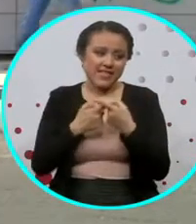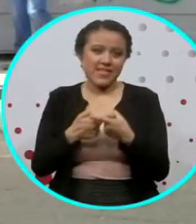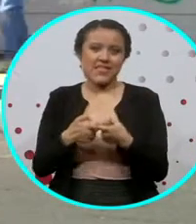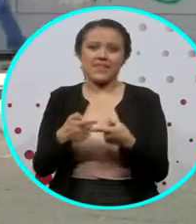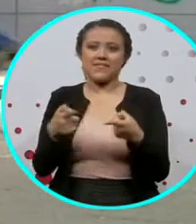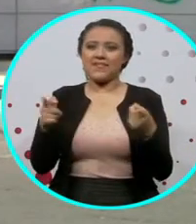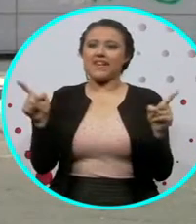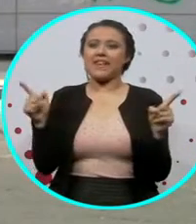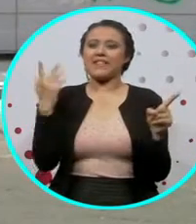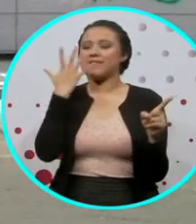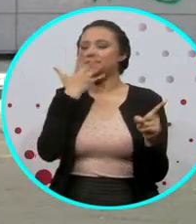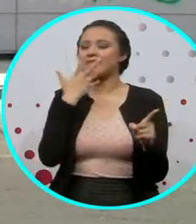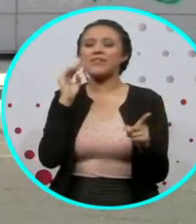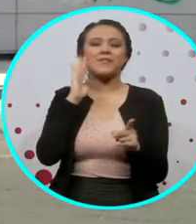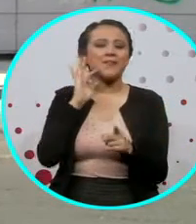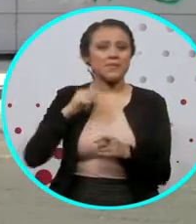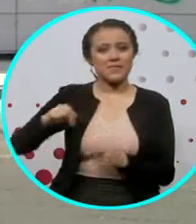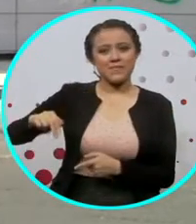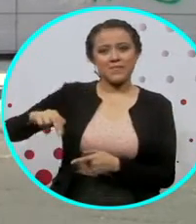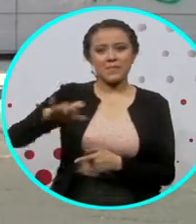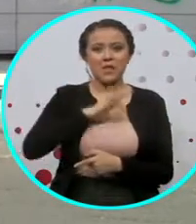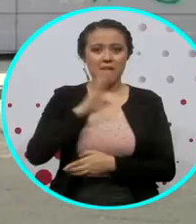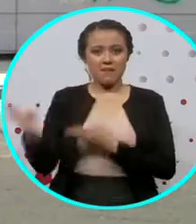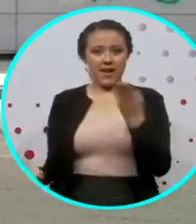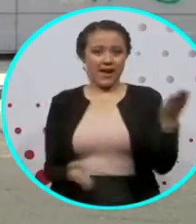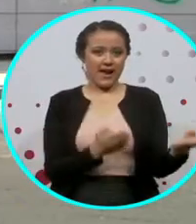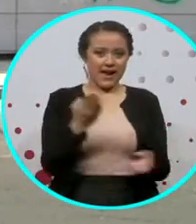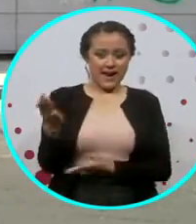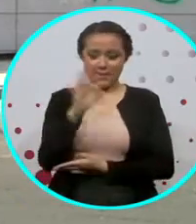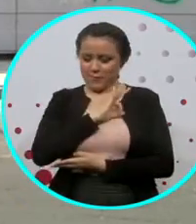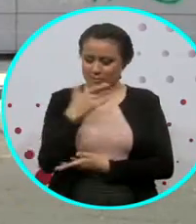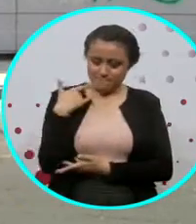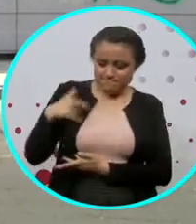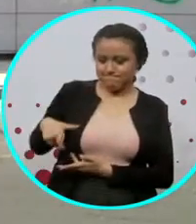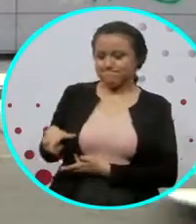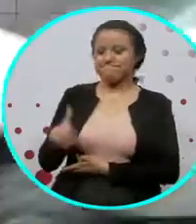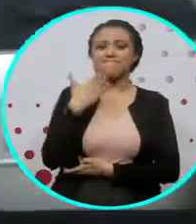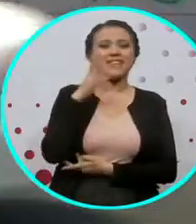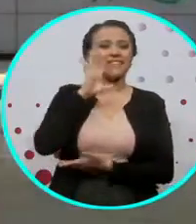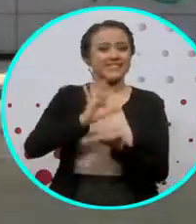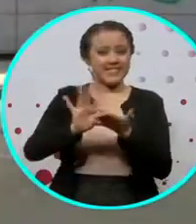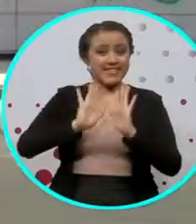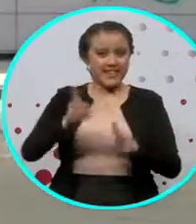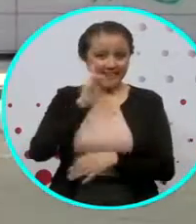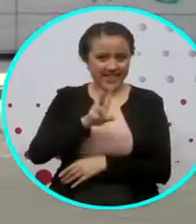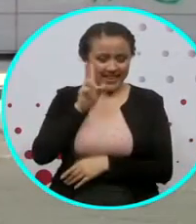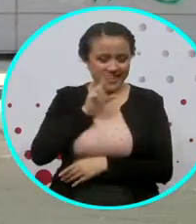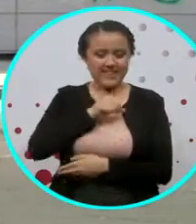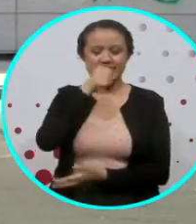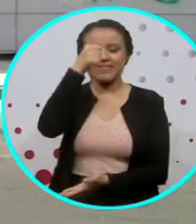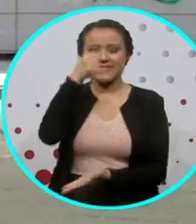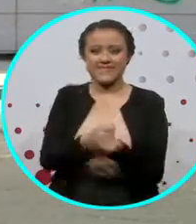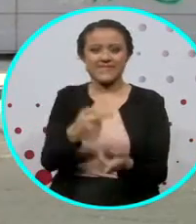Vea, nada más libre el tránsito. Uno puede hasta bailar así en la banqueta. ¡Ahí venía mi Twitter! ¿Ya lo vieron? Pues quites